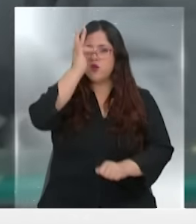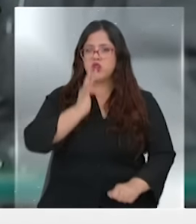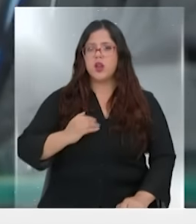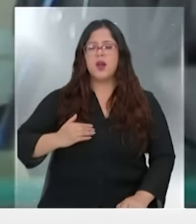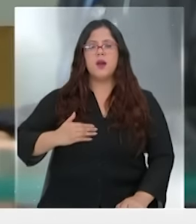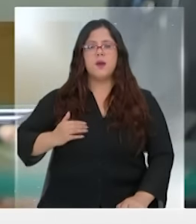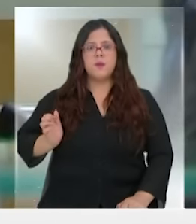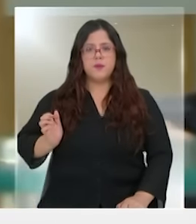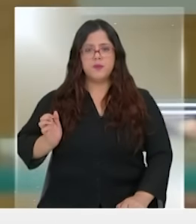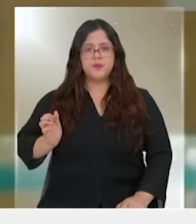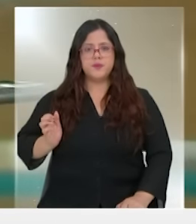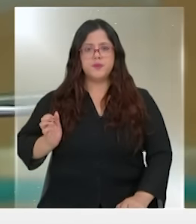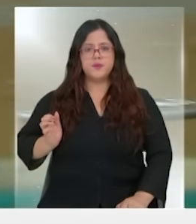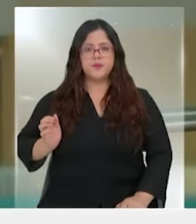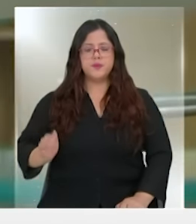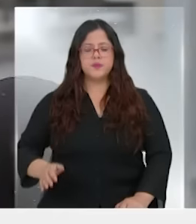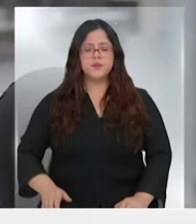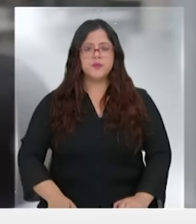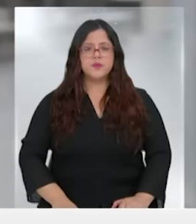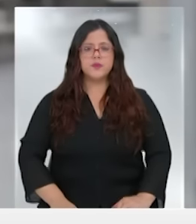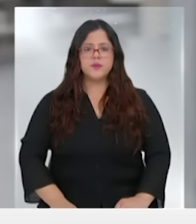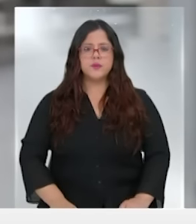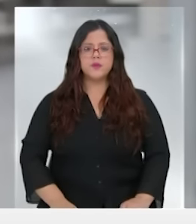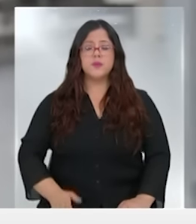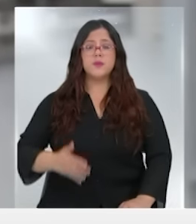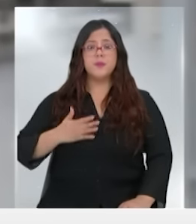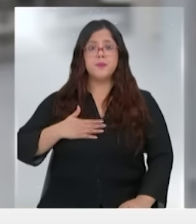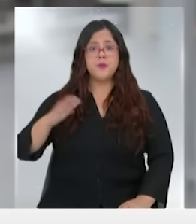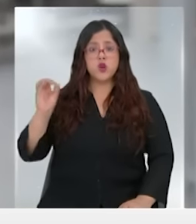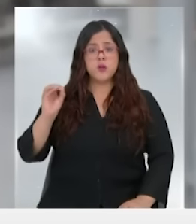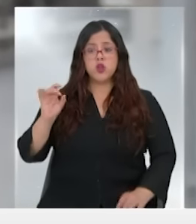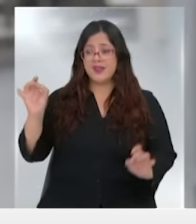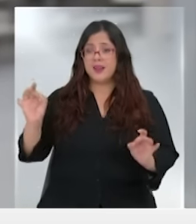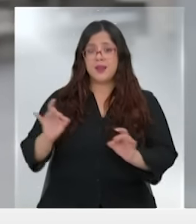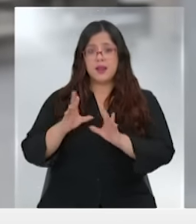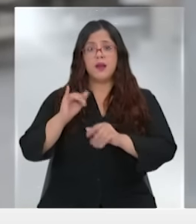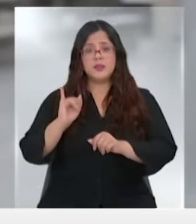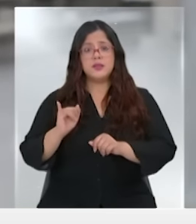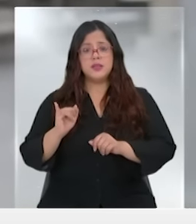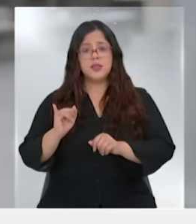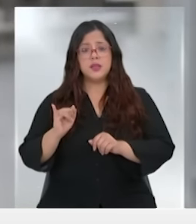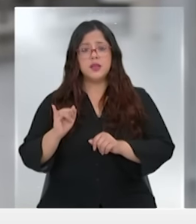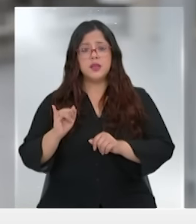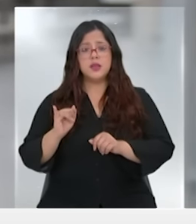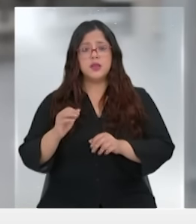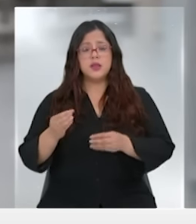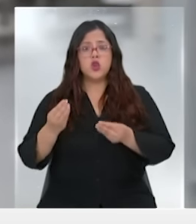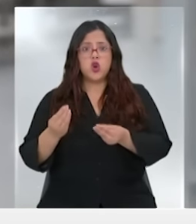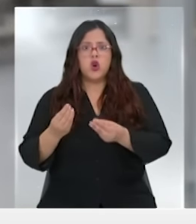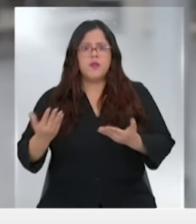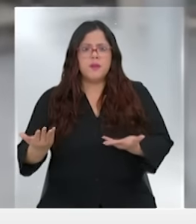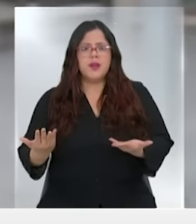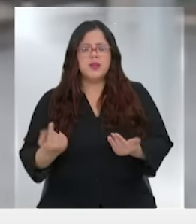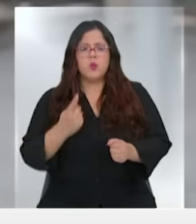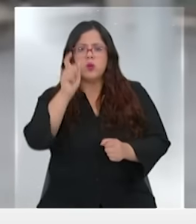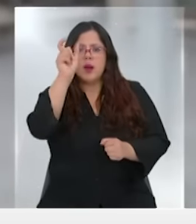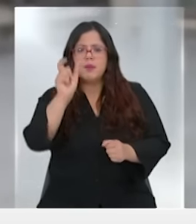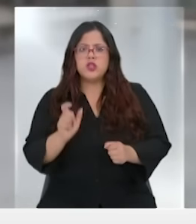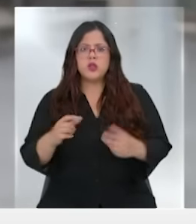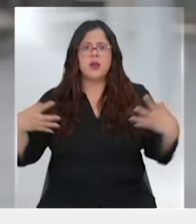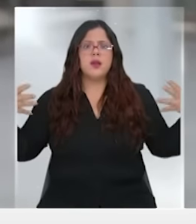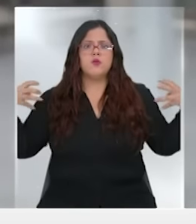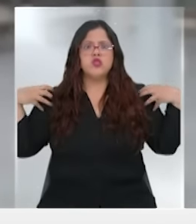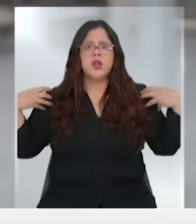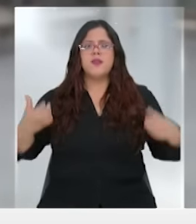de la Policía de Investigaciones. A mí me parece bastante grave, pues yo creo que no hay doble lectura el hecho de que una persona que está a cargo de las